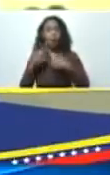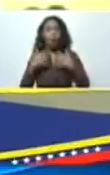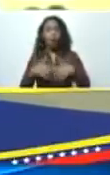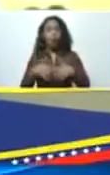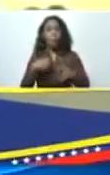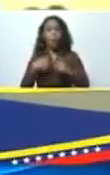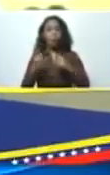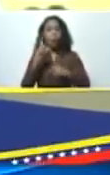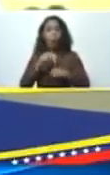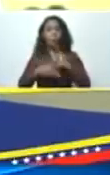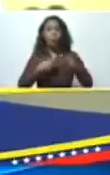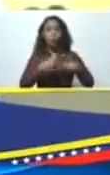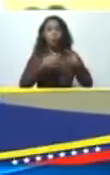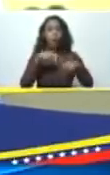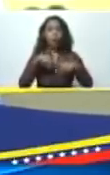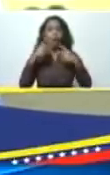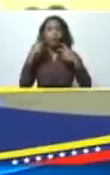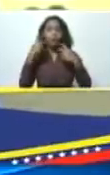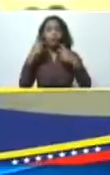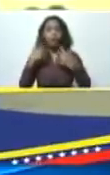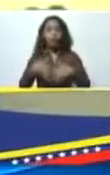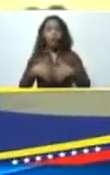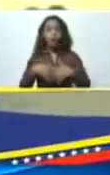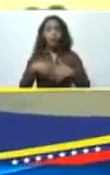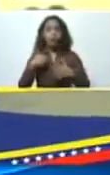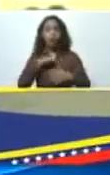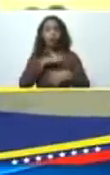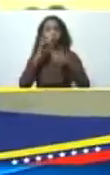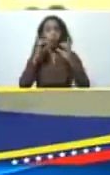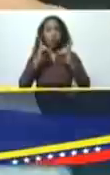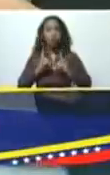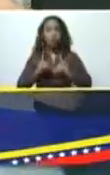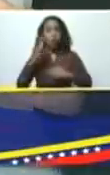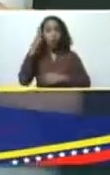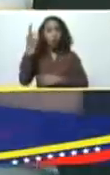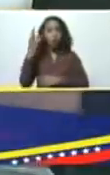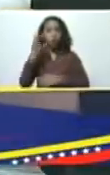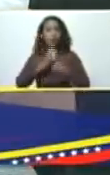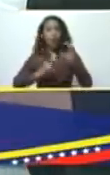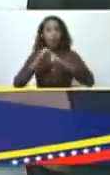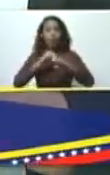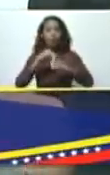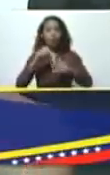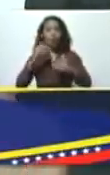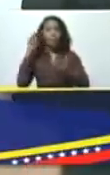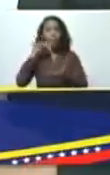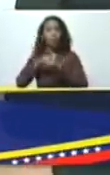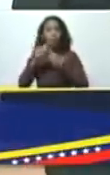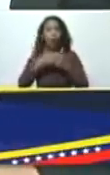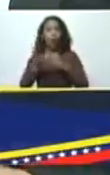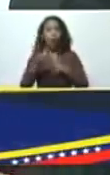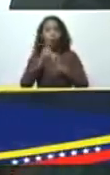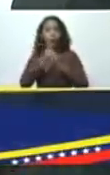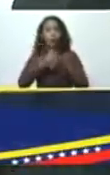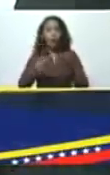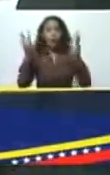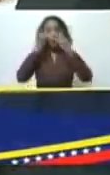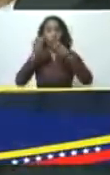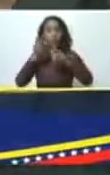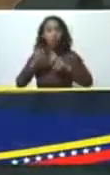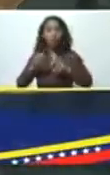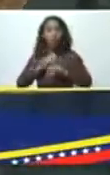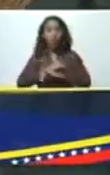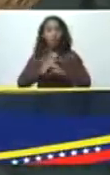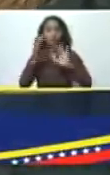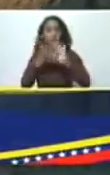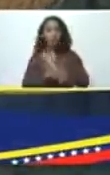también procesa esta industria, y hemos decidido que el Consejo Científico de Miranda abra esta línea de investigación. Y